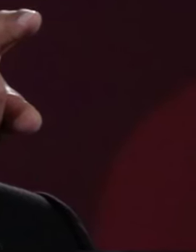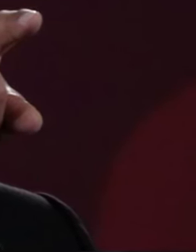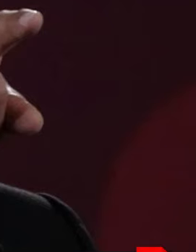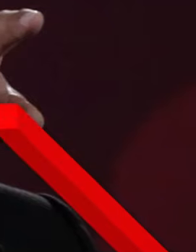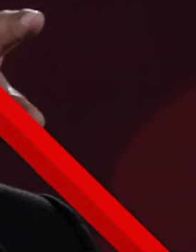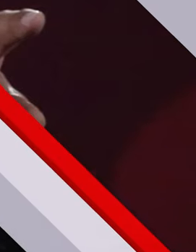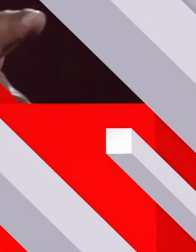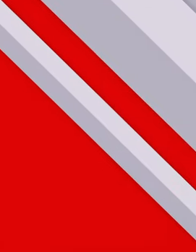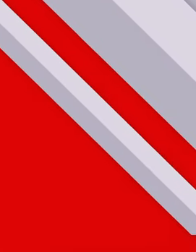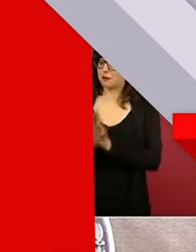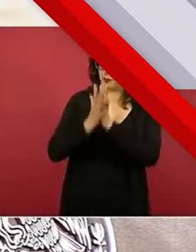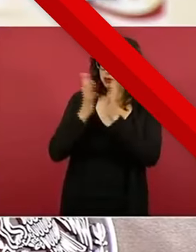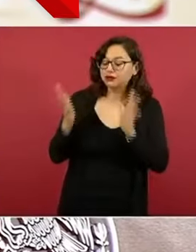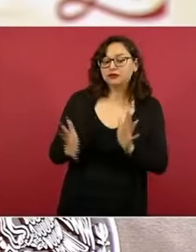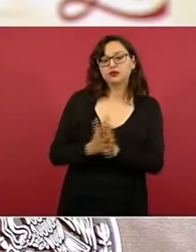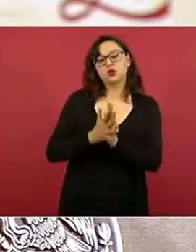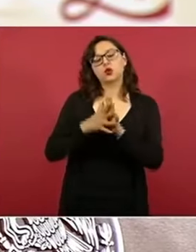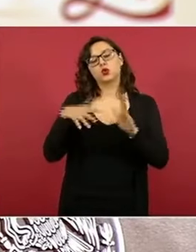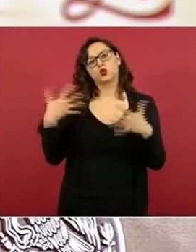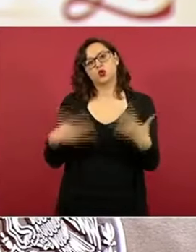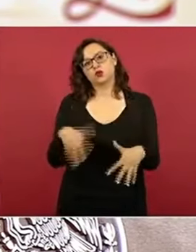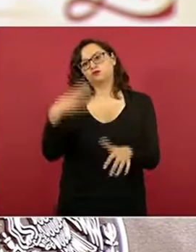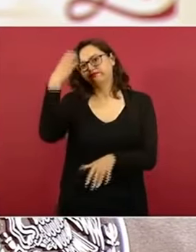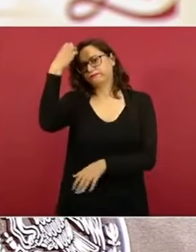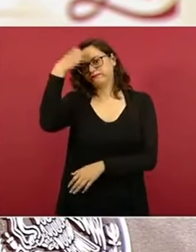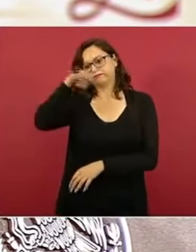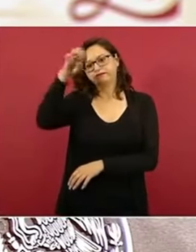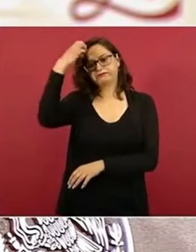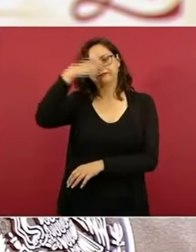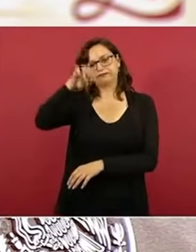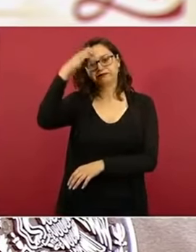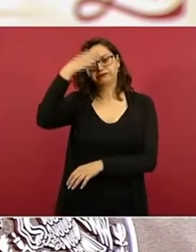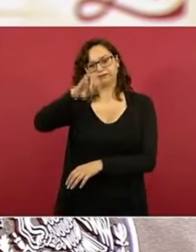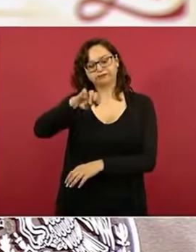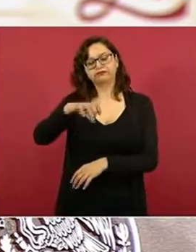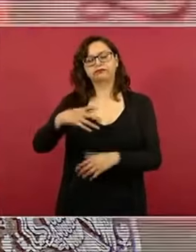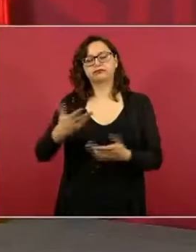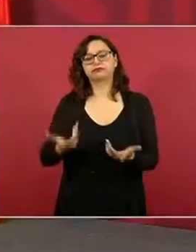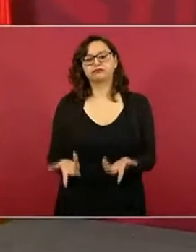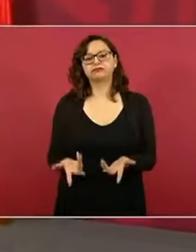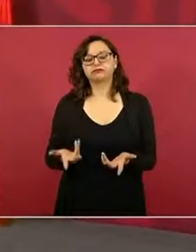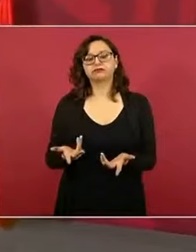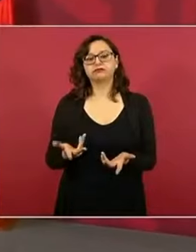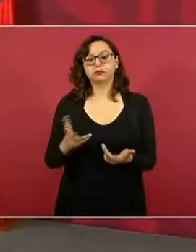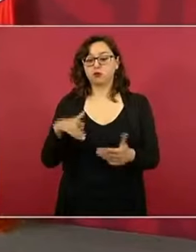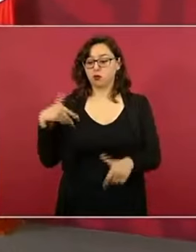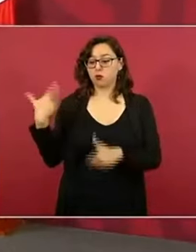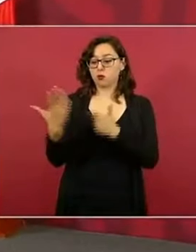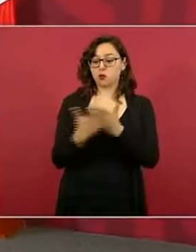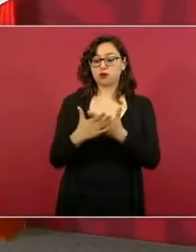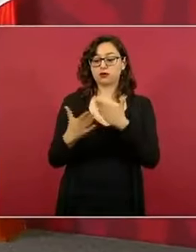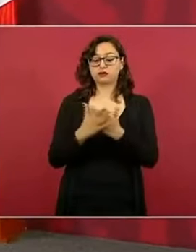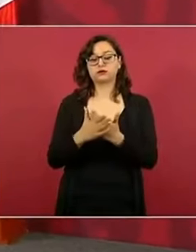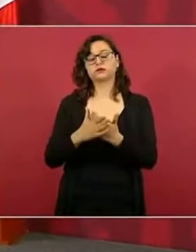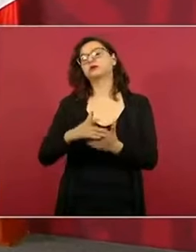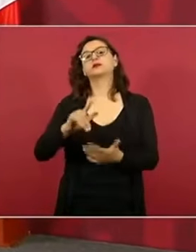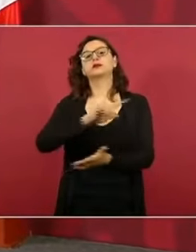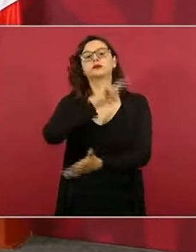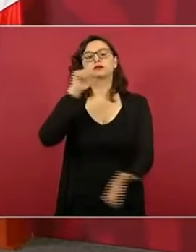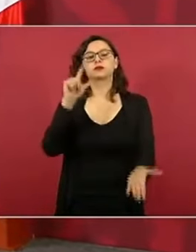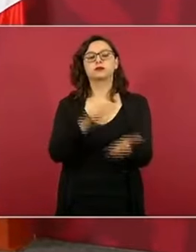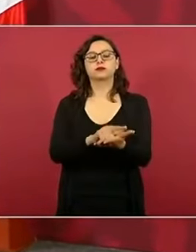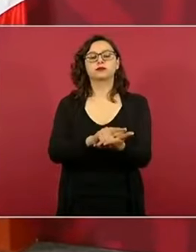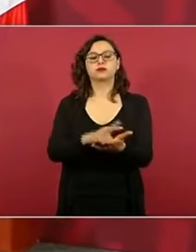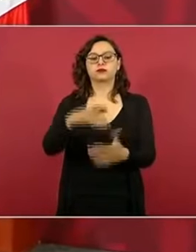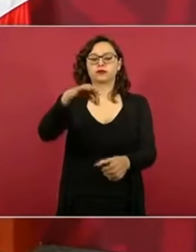nueva narrativa. Con la reforma que vamos a presentar, con la